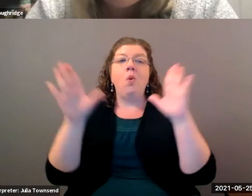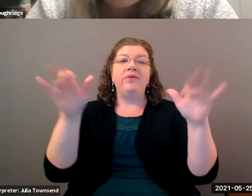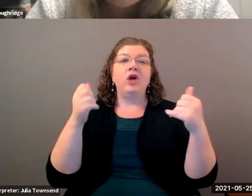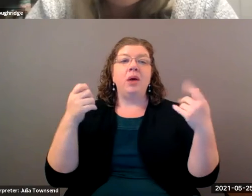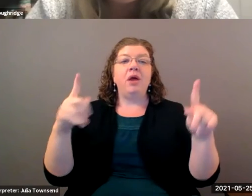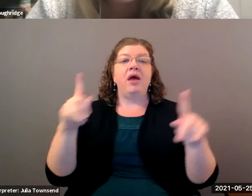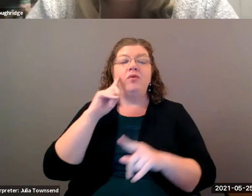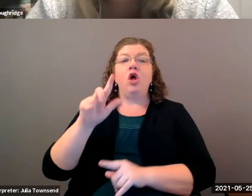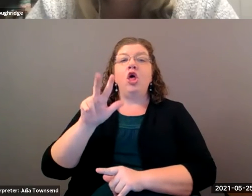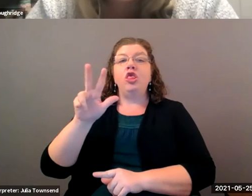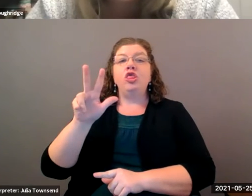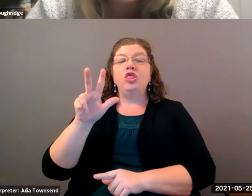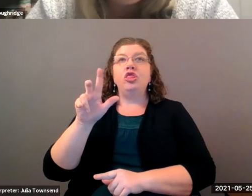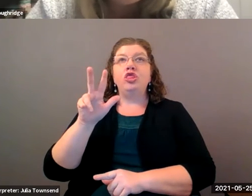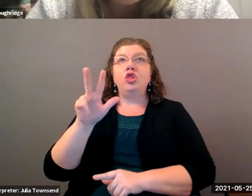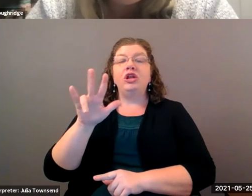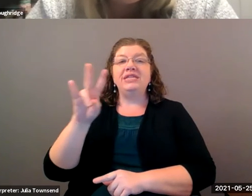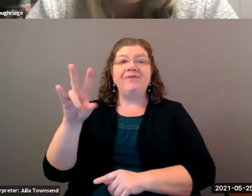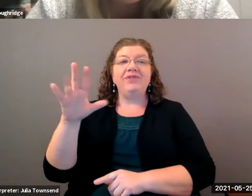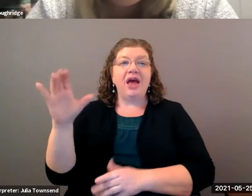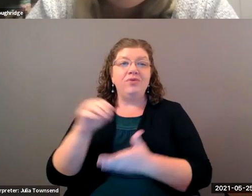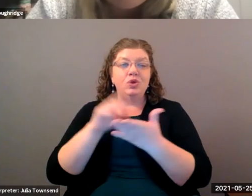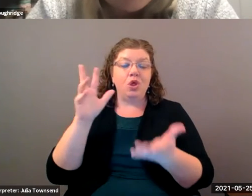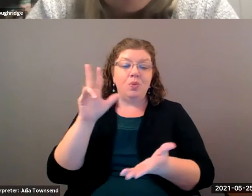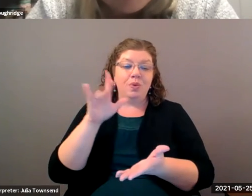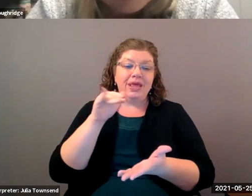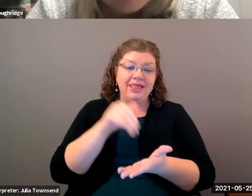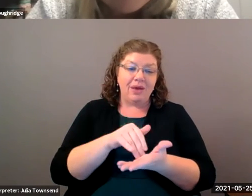suman para tener oportunidades para